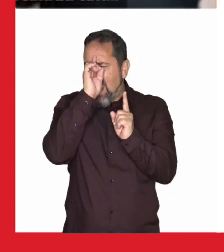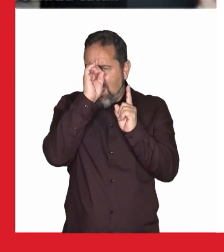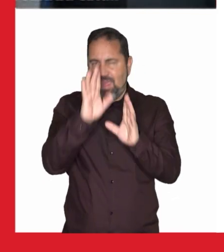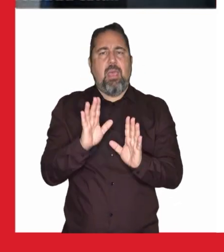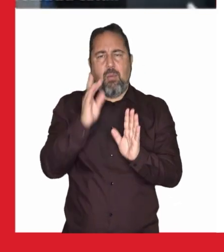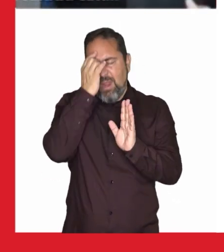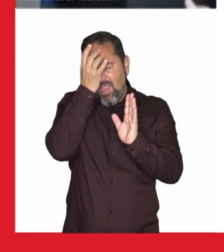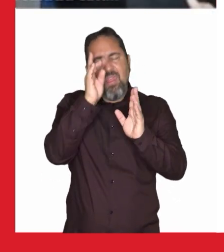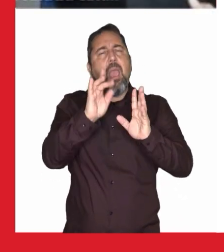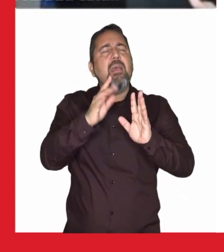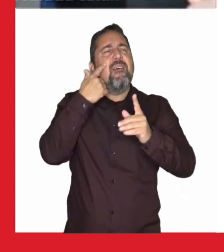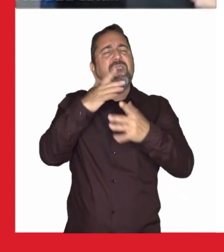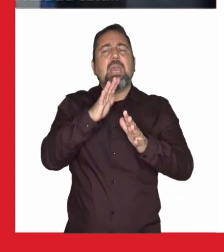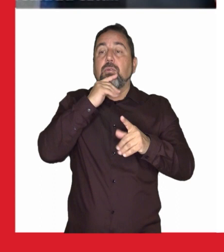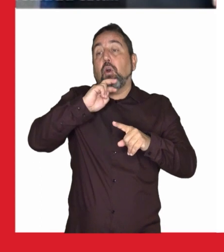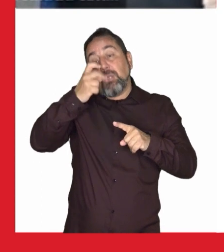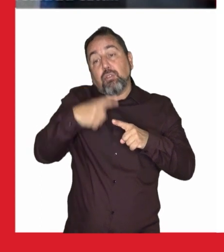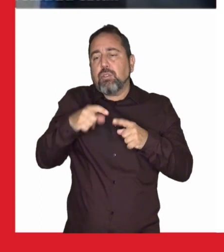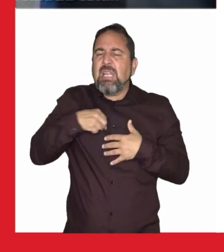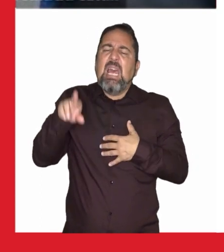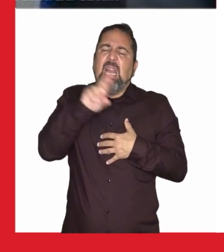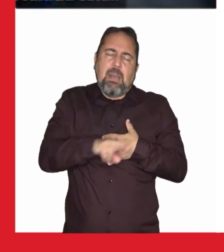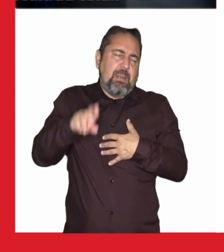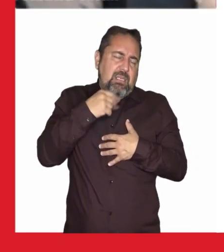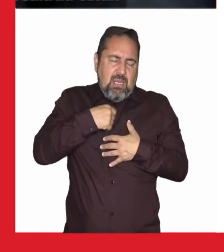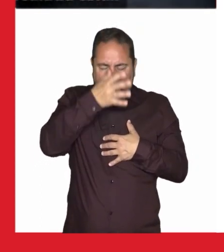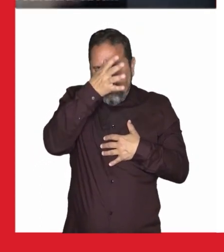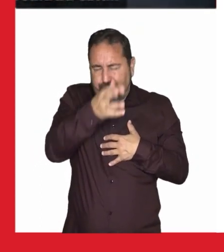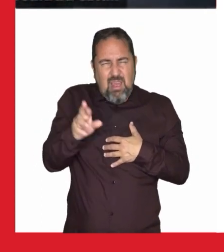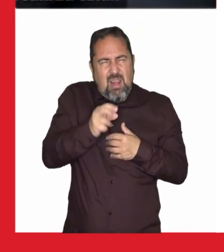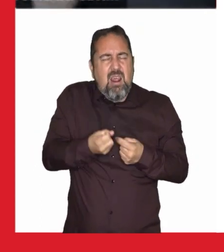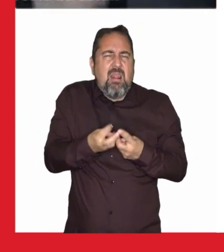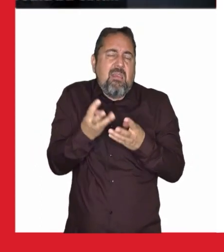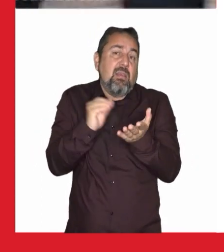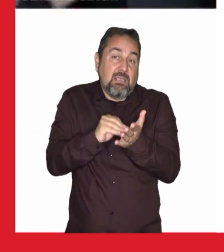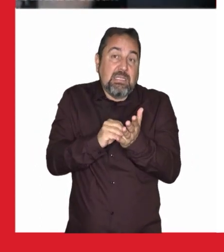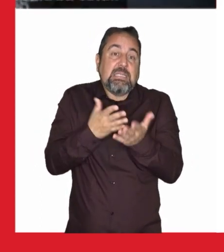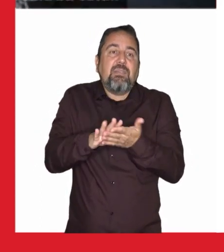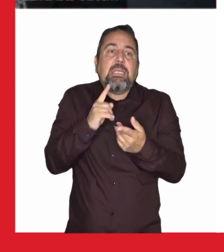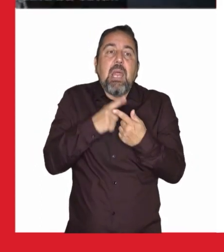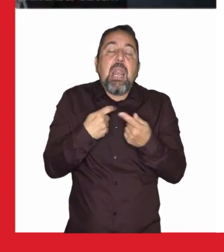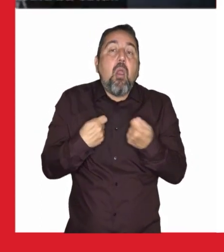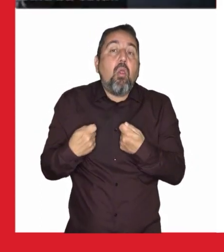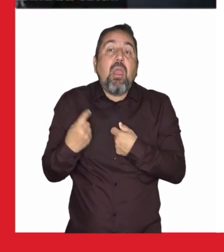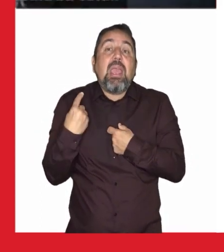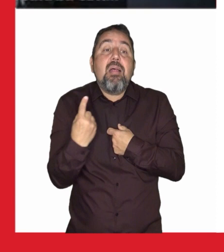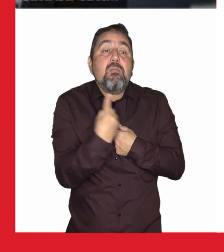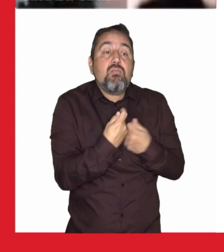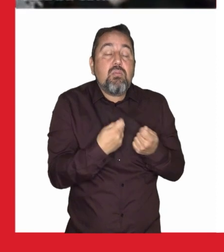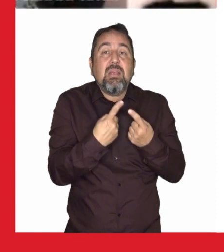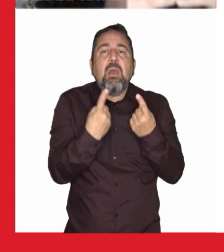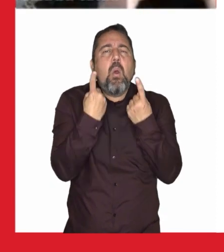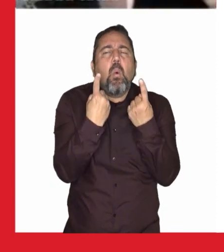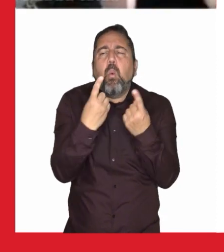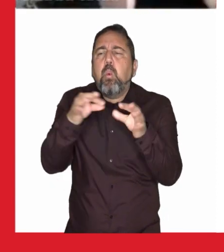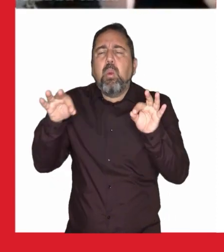¿Sí? Y una idea que, si os fijáis, es como otra de nuestras cosas que repetimos hasta la saciedad, es que